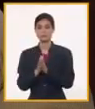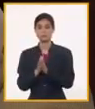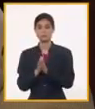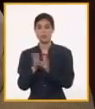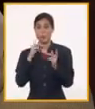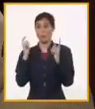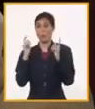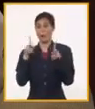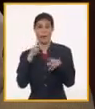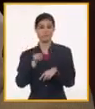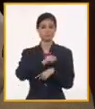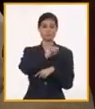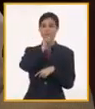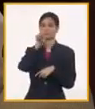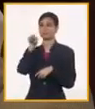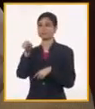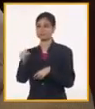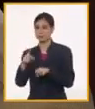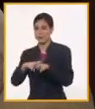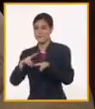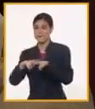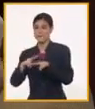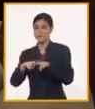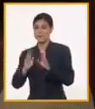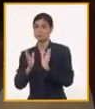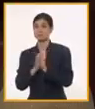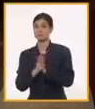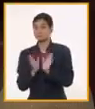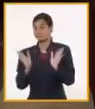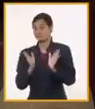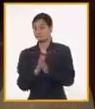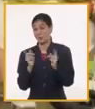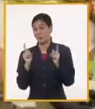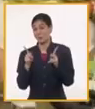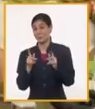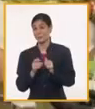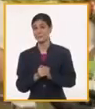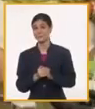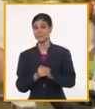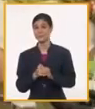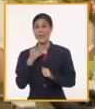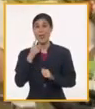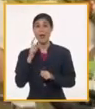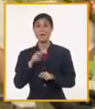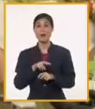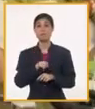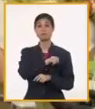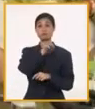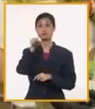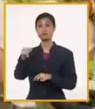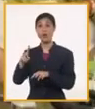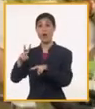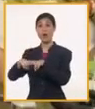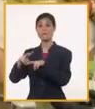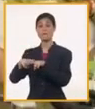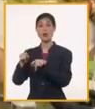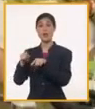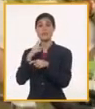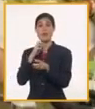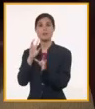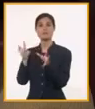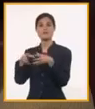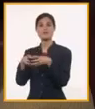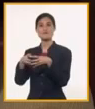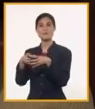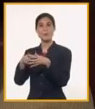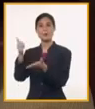Para La Habana. Y para La Habana. Y de La Habana para el Comité Central. Ya de La Habana para el Comité Central de La